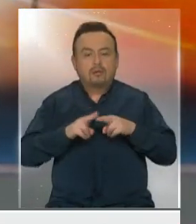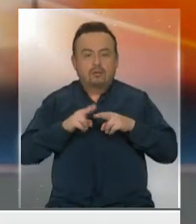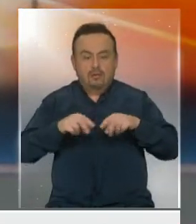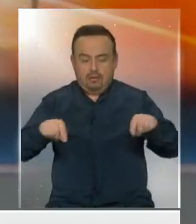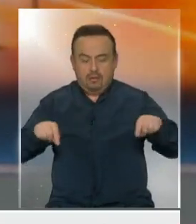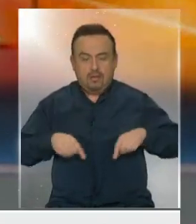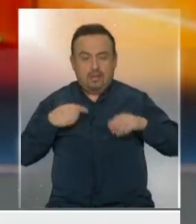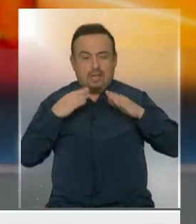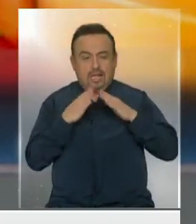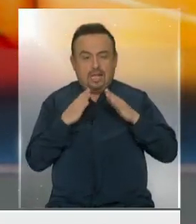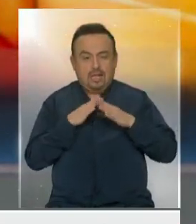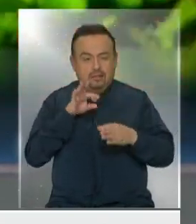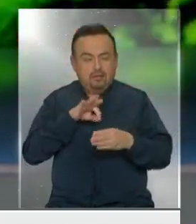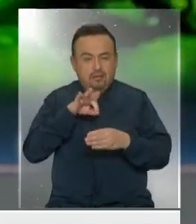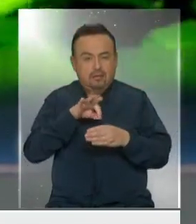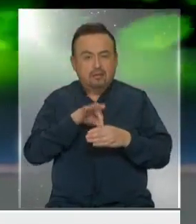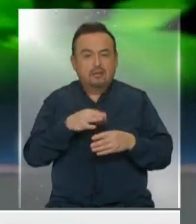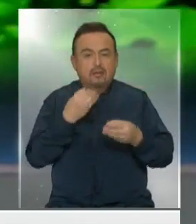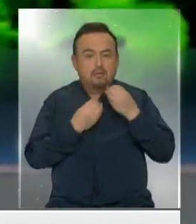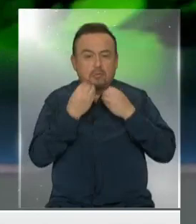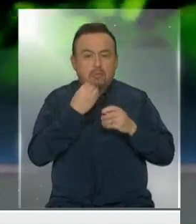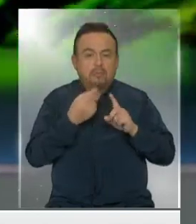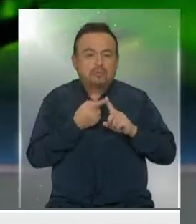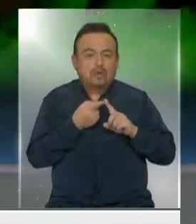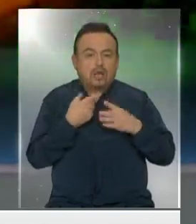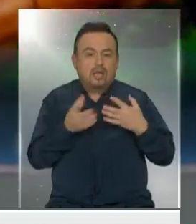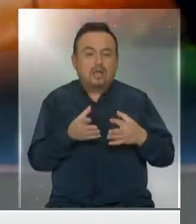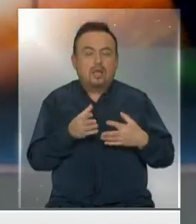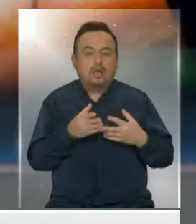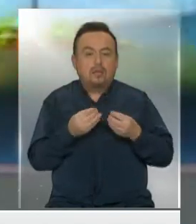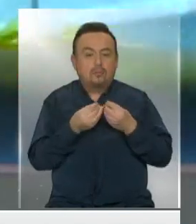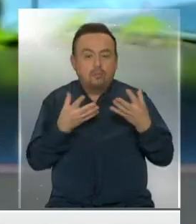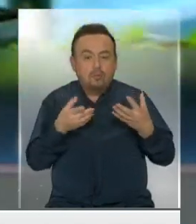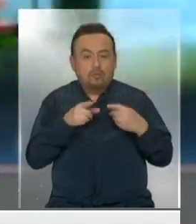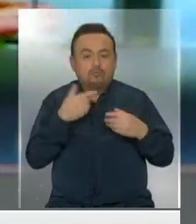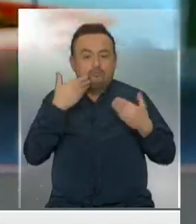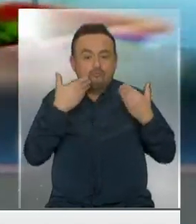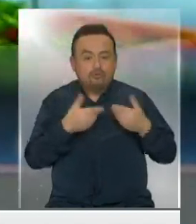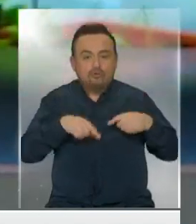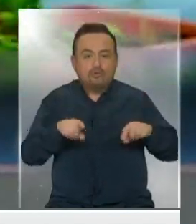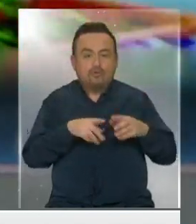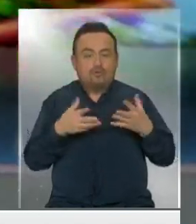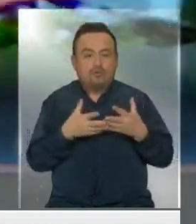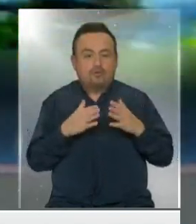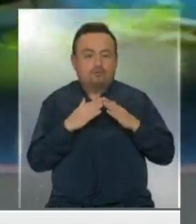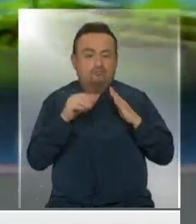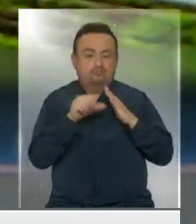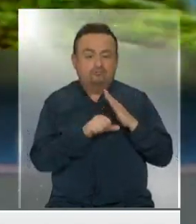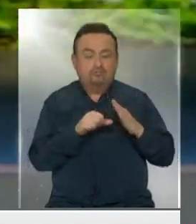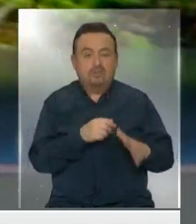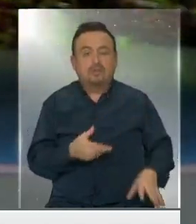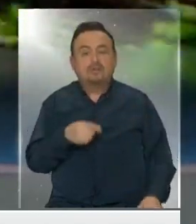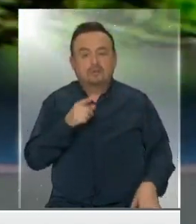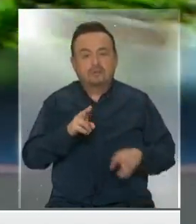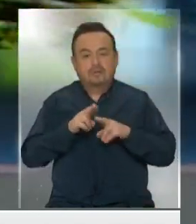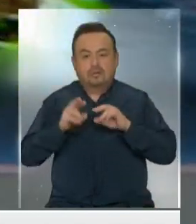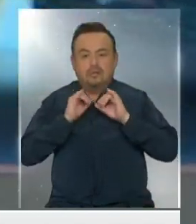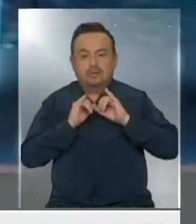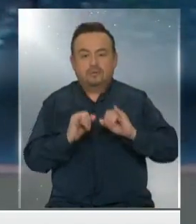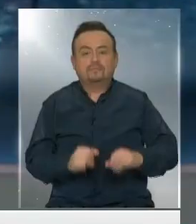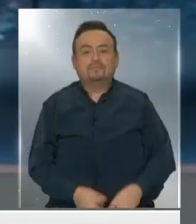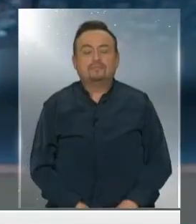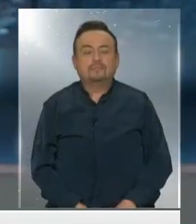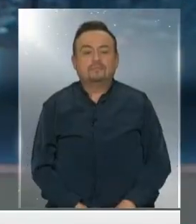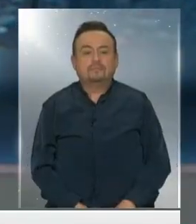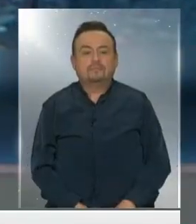huertos caseros, un cultivo para consumo personal que traen grandes beneficios en medio del confinamiento. Catalina Miranda nos